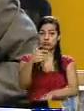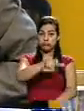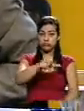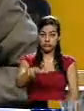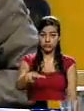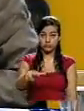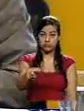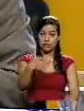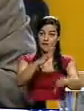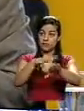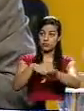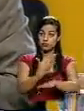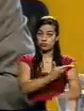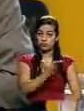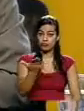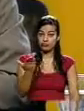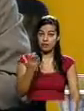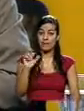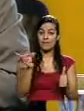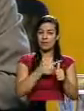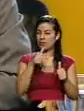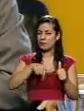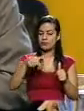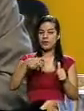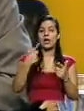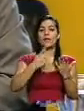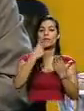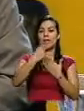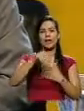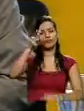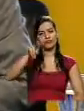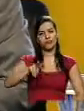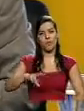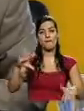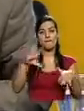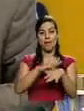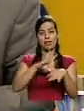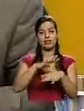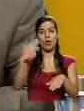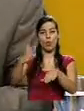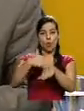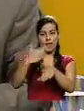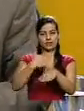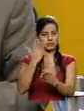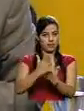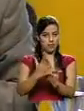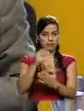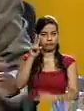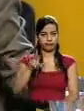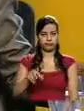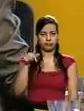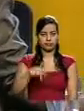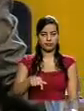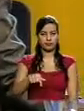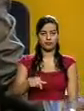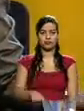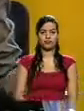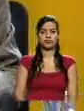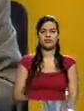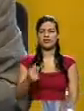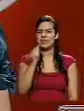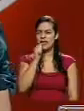todas, primero, que este programa es todos los martes y los jueves, que nos encontramos nada menos y nada más que Blanca